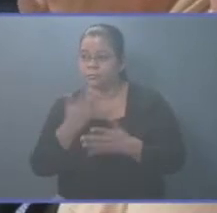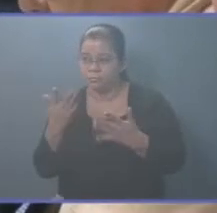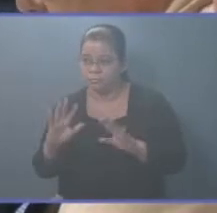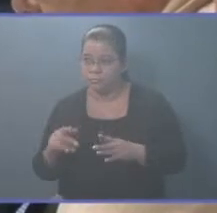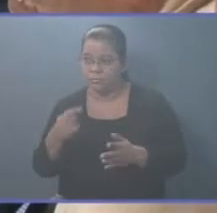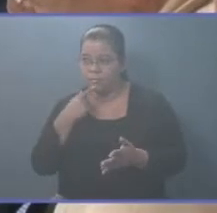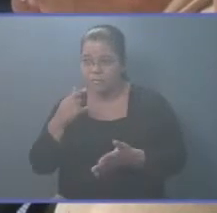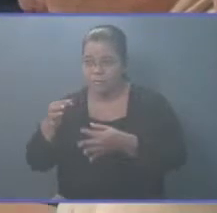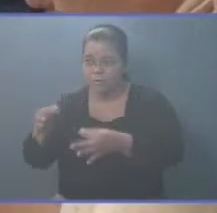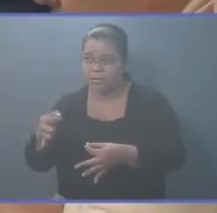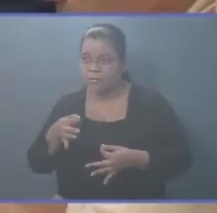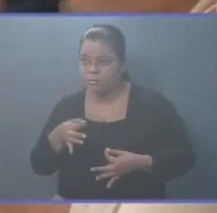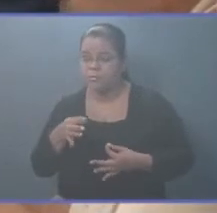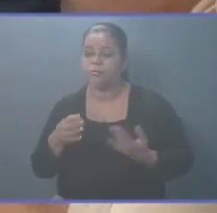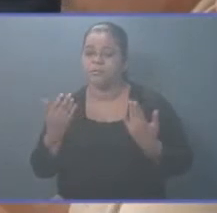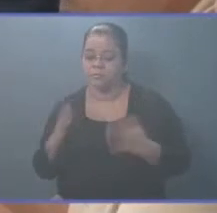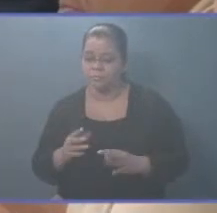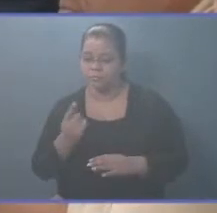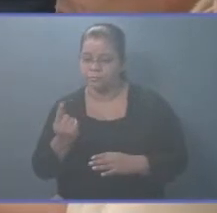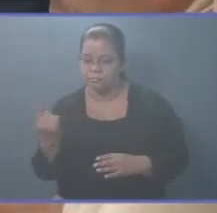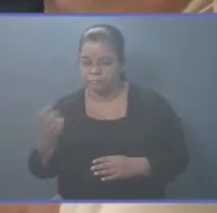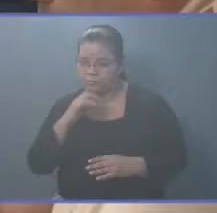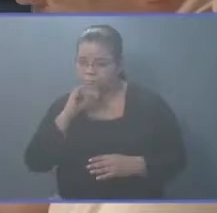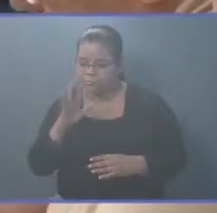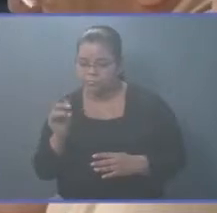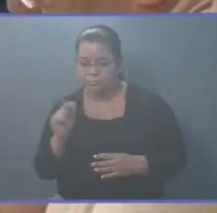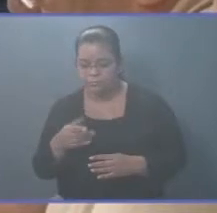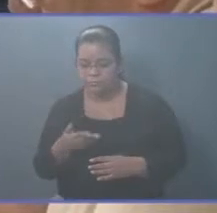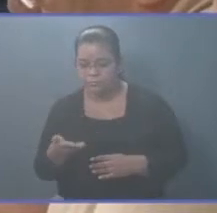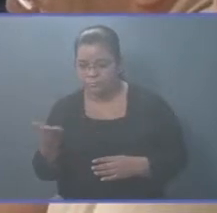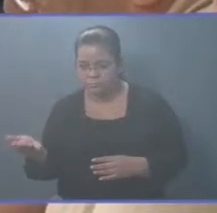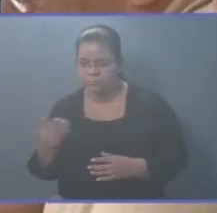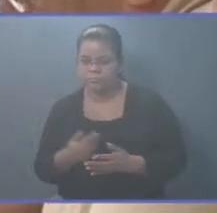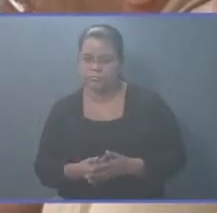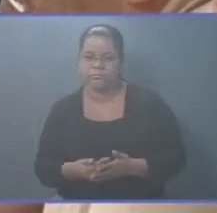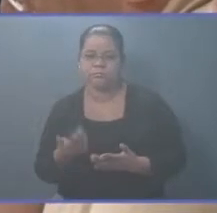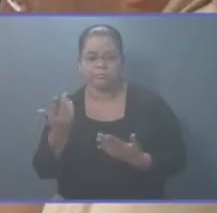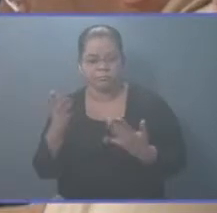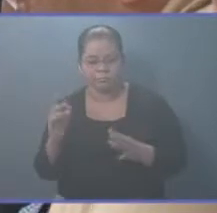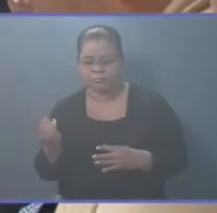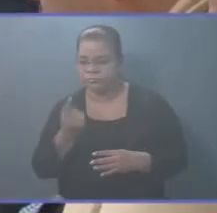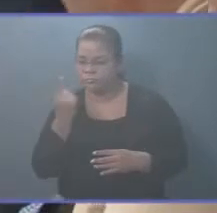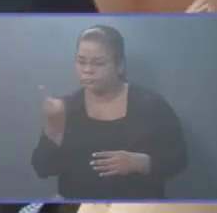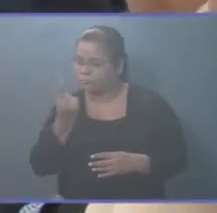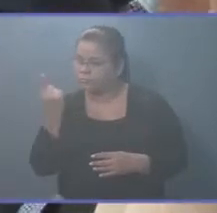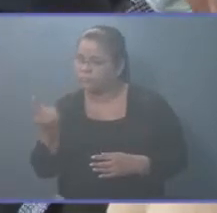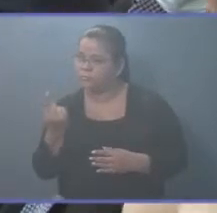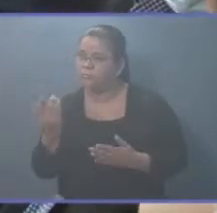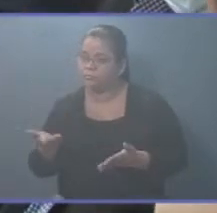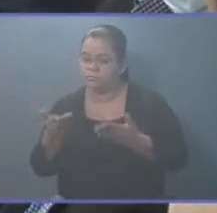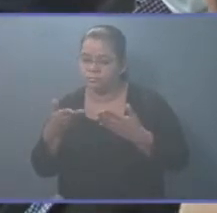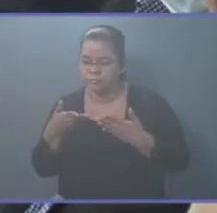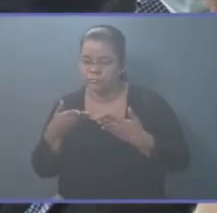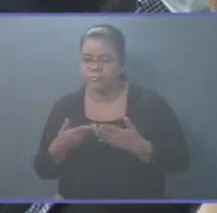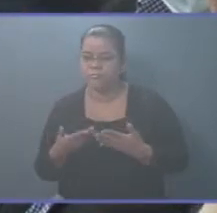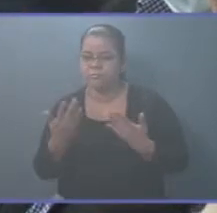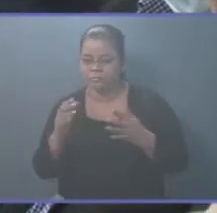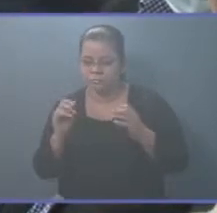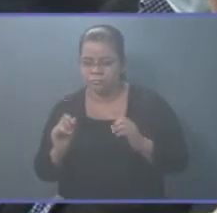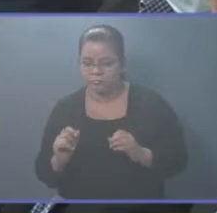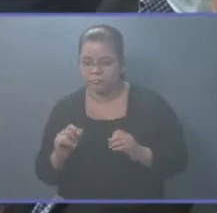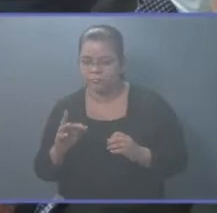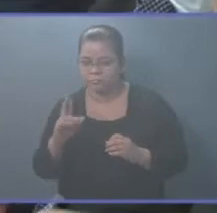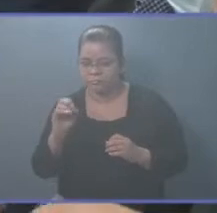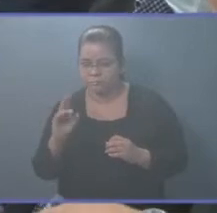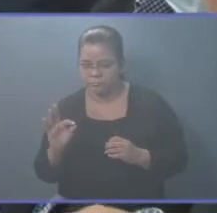denuncia y que en esa denuncia esa persona le dijo esto y esto y esto. Eso es, únicamente va a hacer referencia